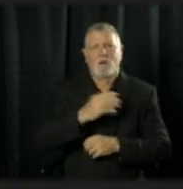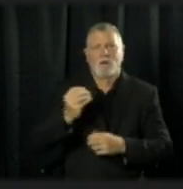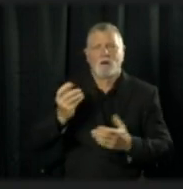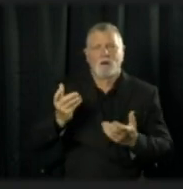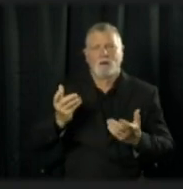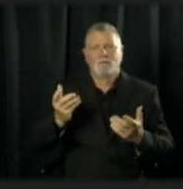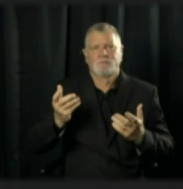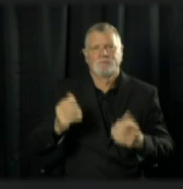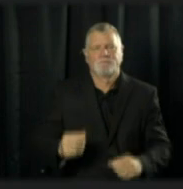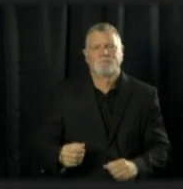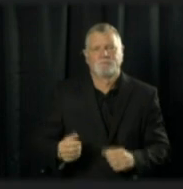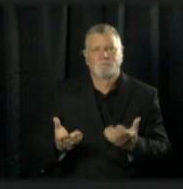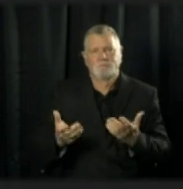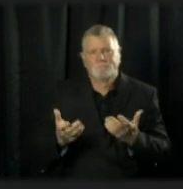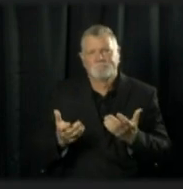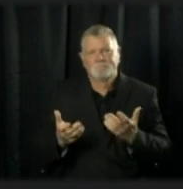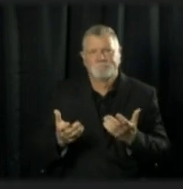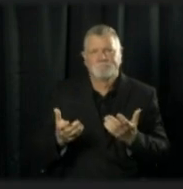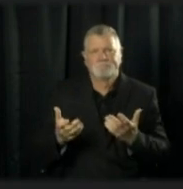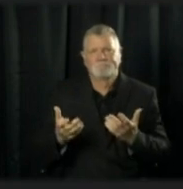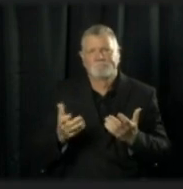la Junta, me parece.